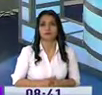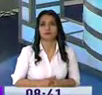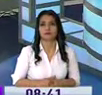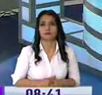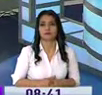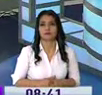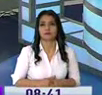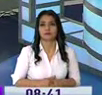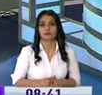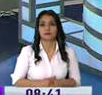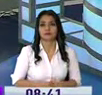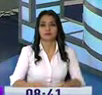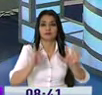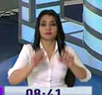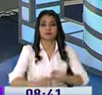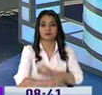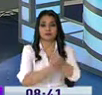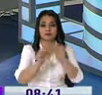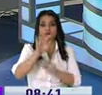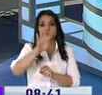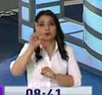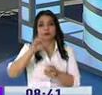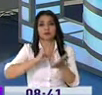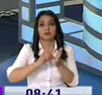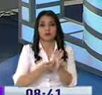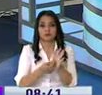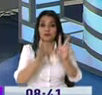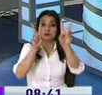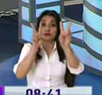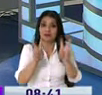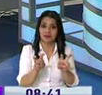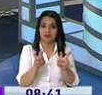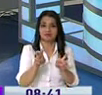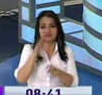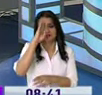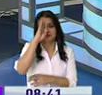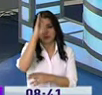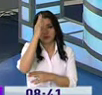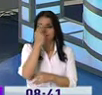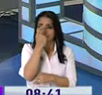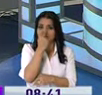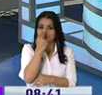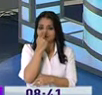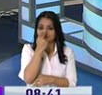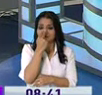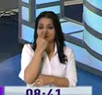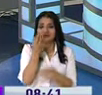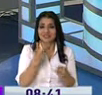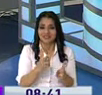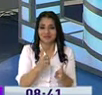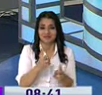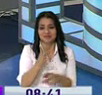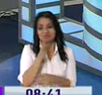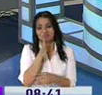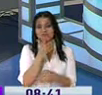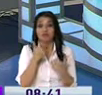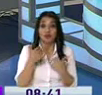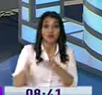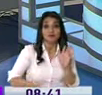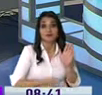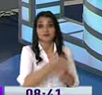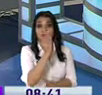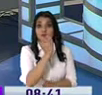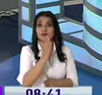Bueno, ahora son las 8:41 y es momento de nuestro querido Capi Peseta y su segmento de buen humor, que en esta ocasión se nos fue al sector de